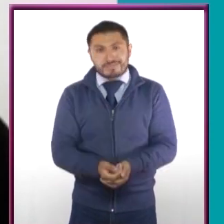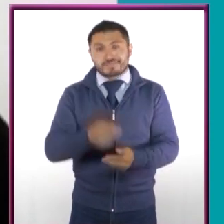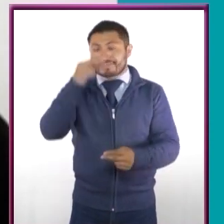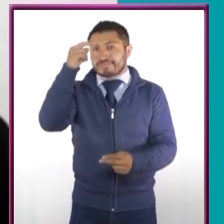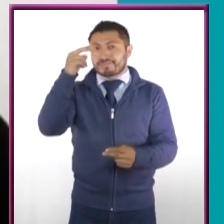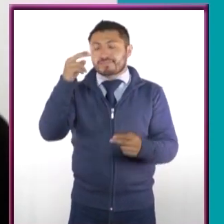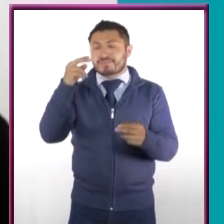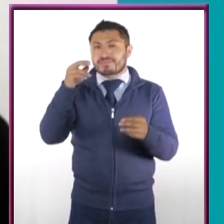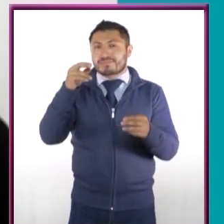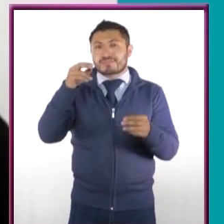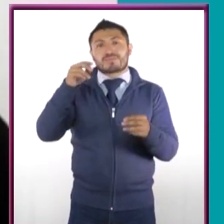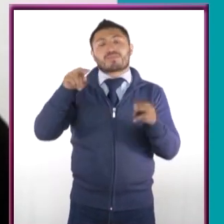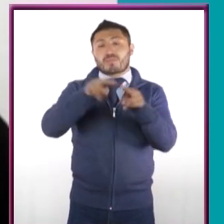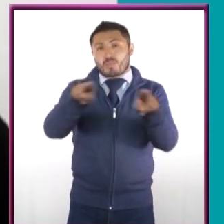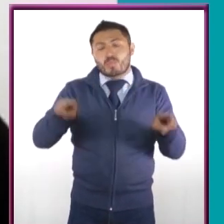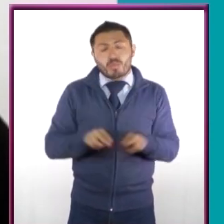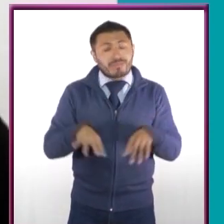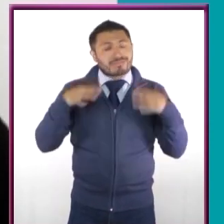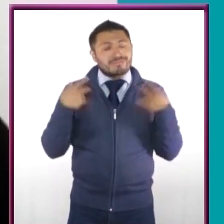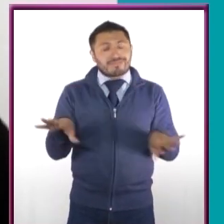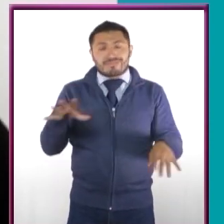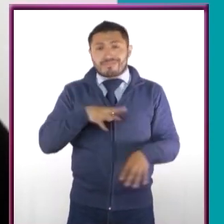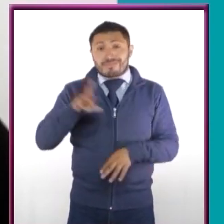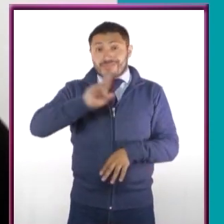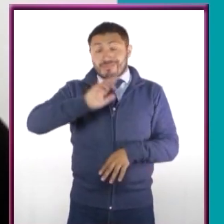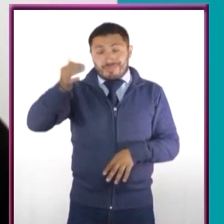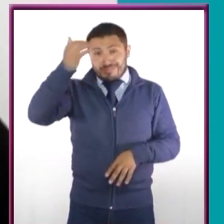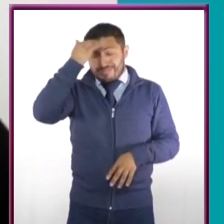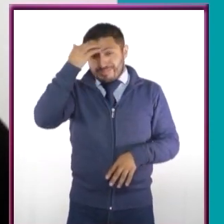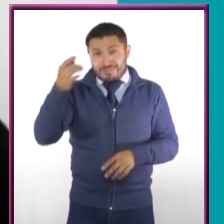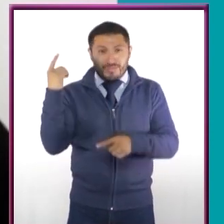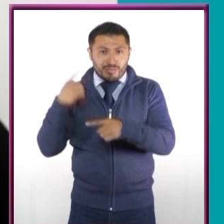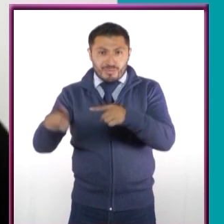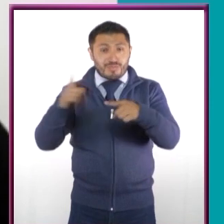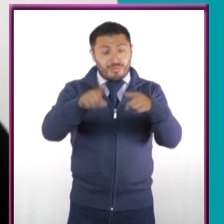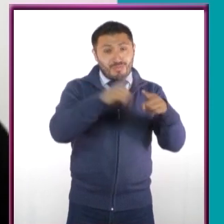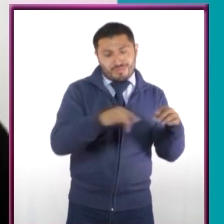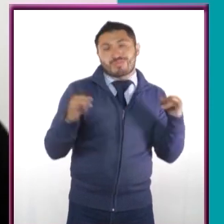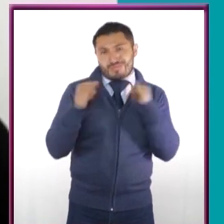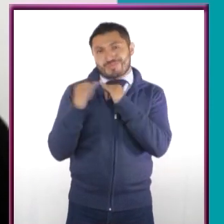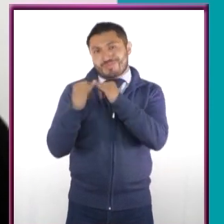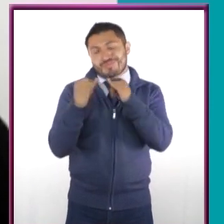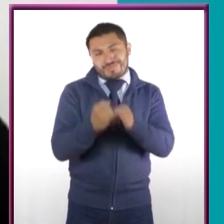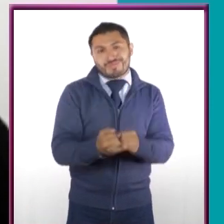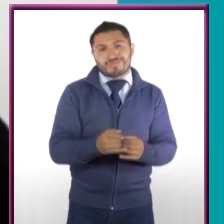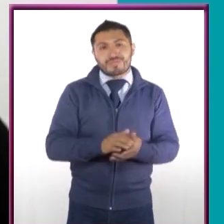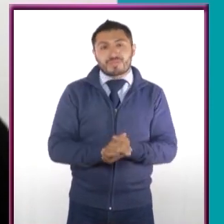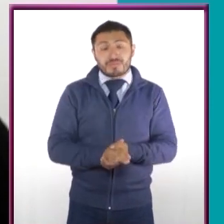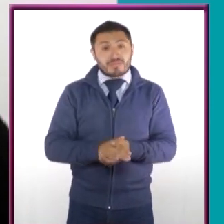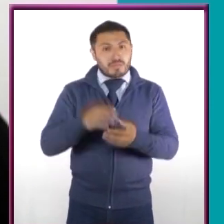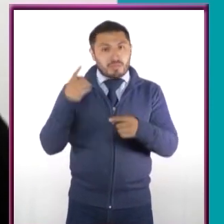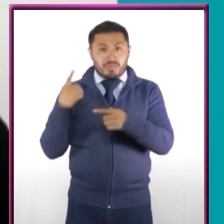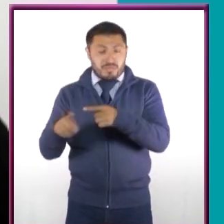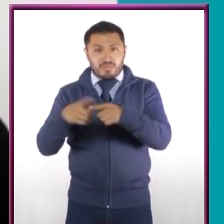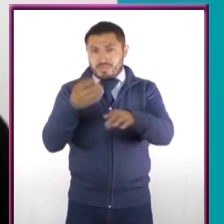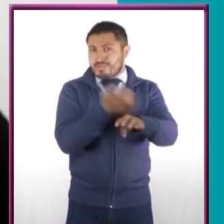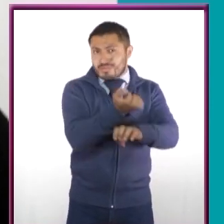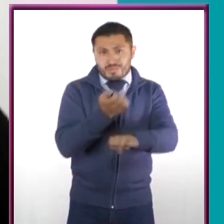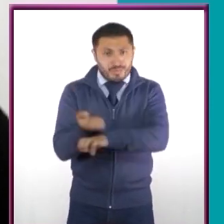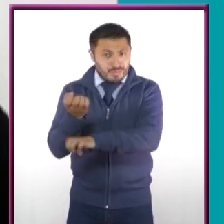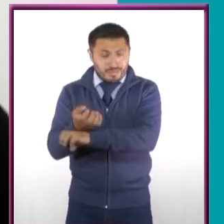a nivel nacional tenemos la oportunidad del reconocimiento de diferentes instituciones y de diferentes estados